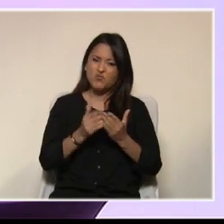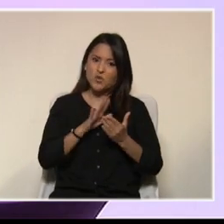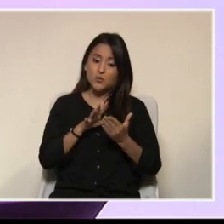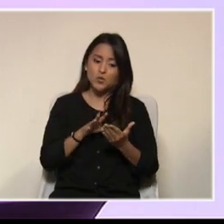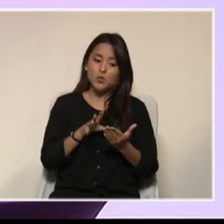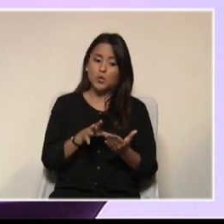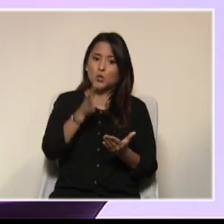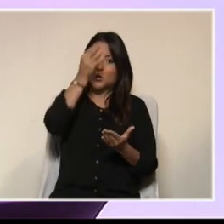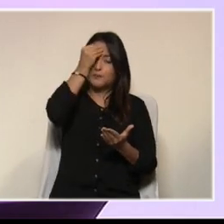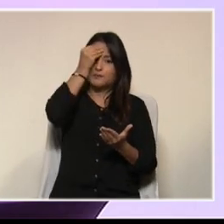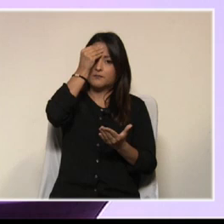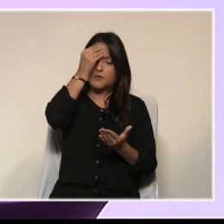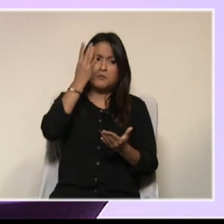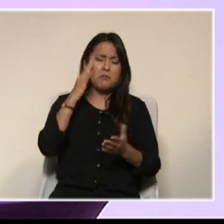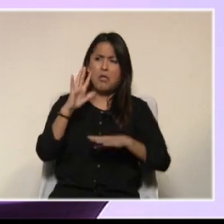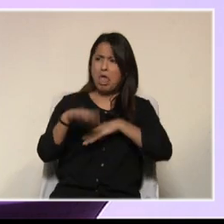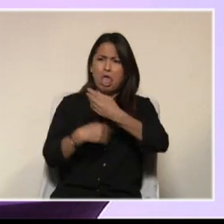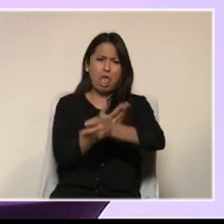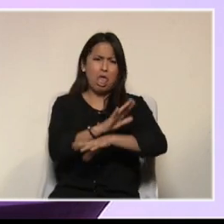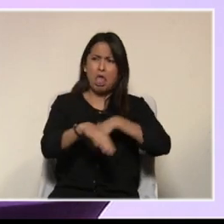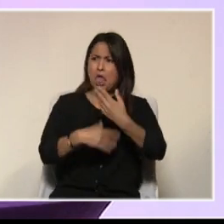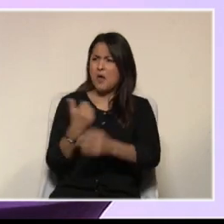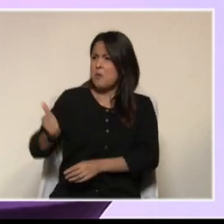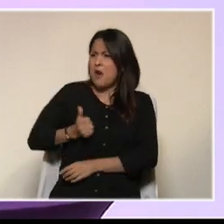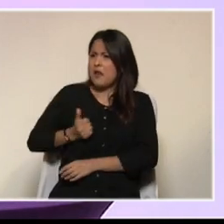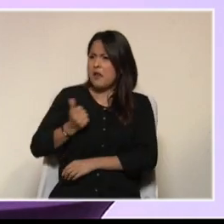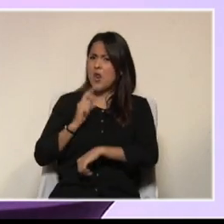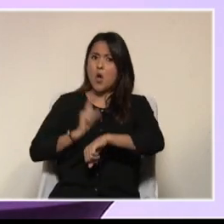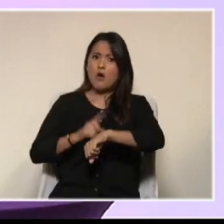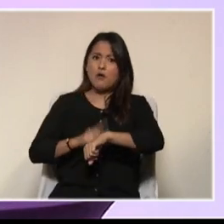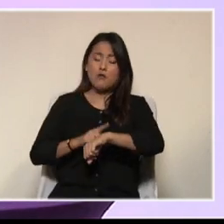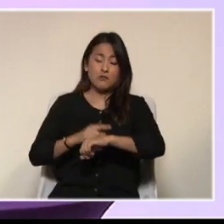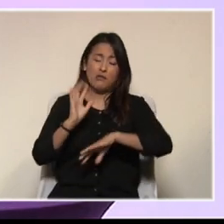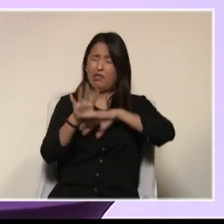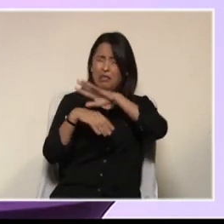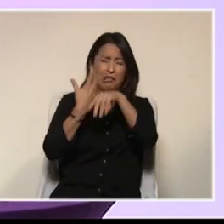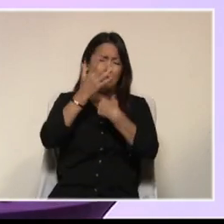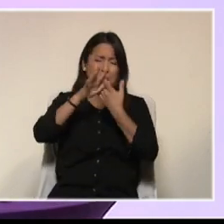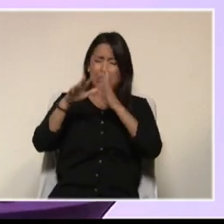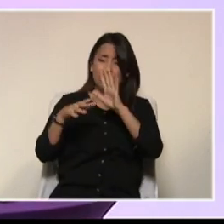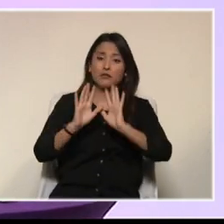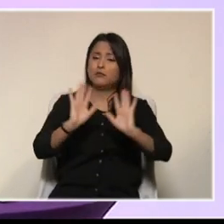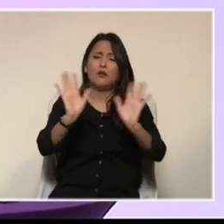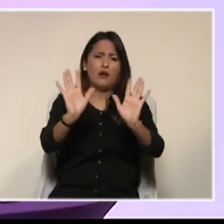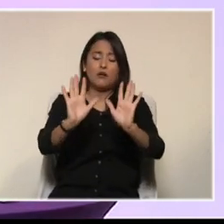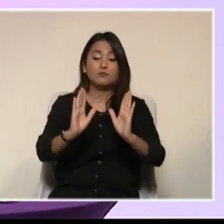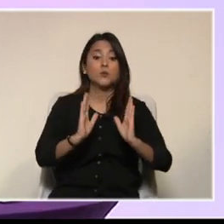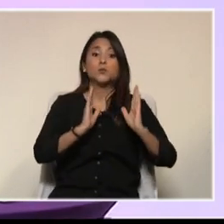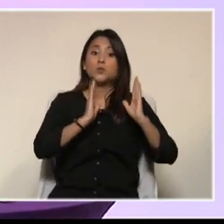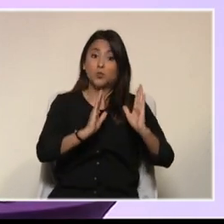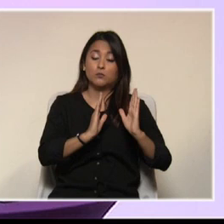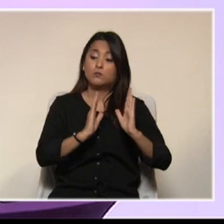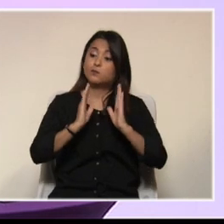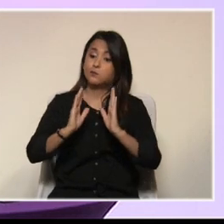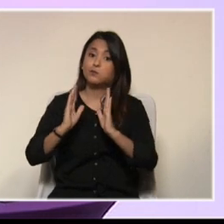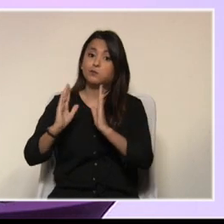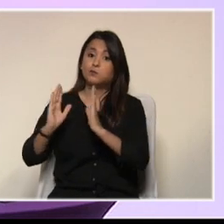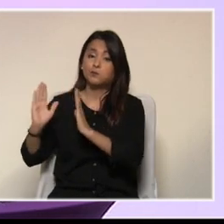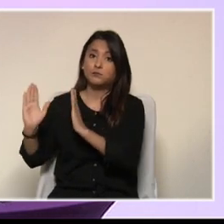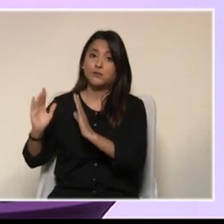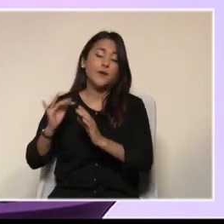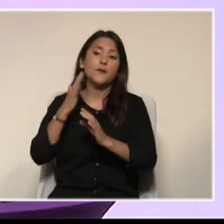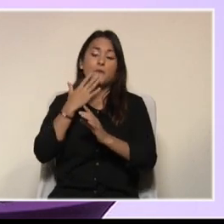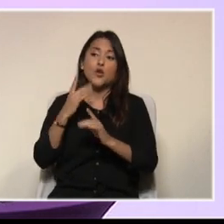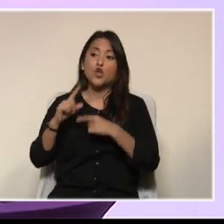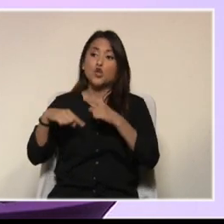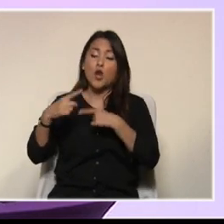de una manera desorganizada en nuestros hogares, todo se nos puede complicar. Desde el momento de ver nuestro programa